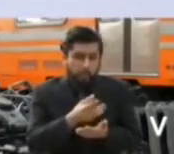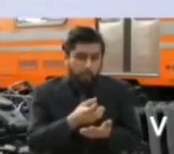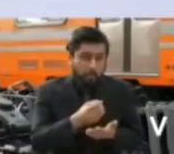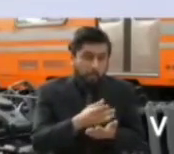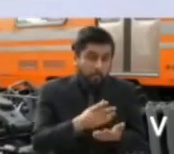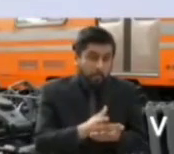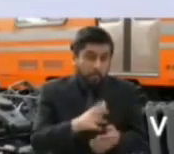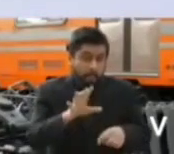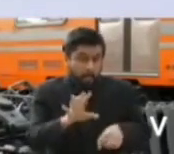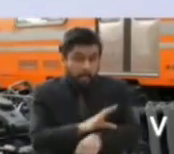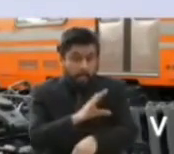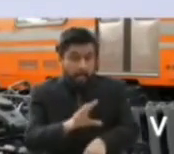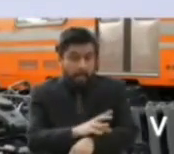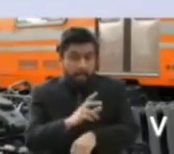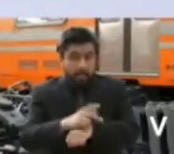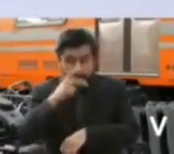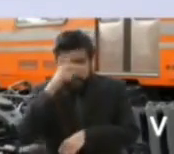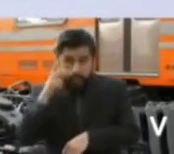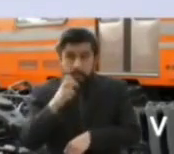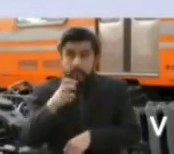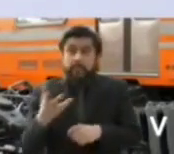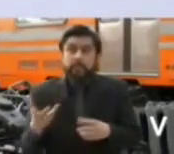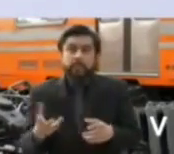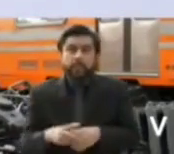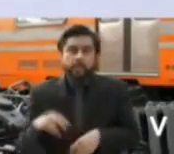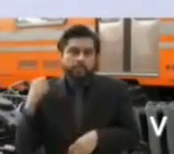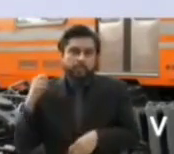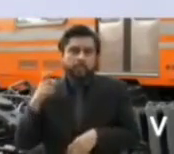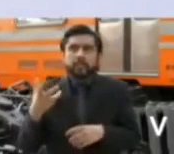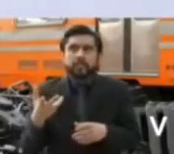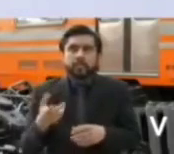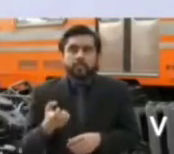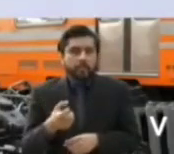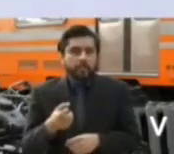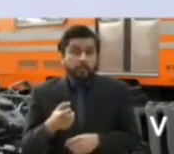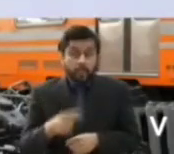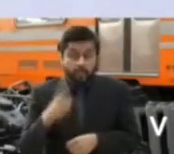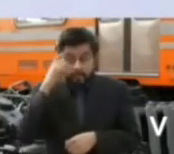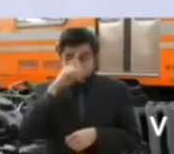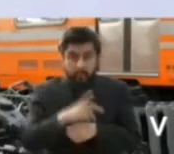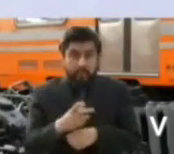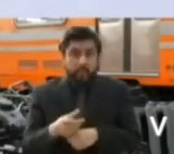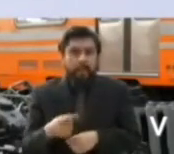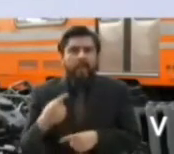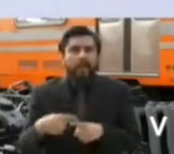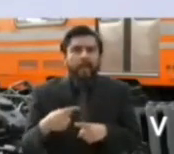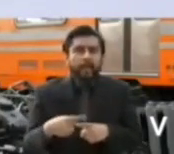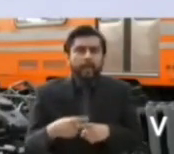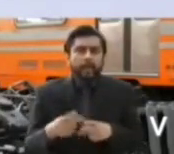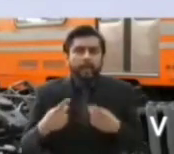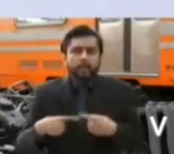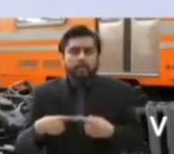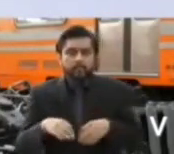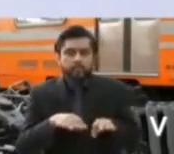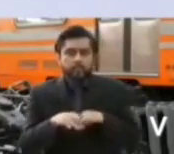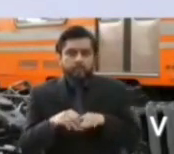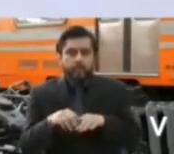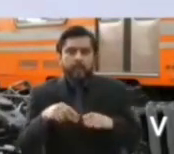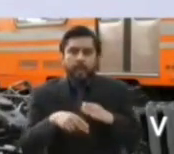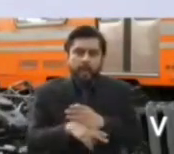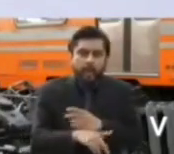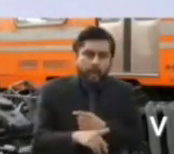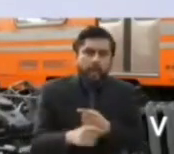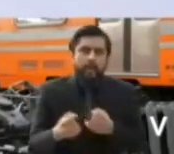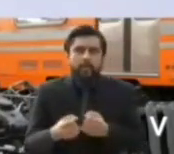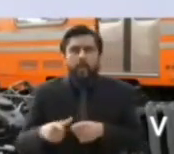Villahermosa. Y eso lo hacemos en conjunto, Comisión Federal de Electricidad y el Metro de la Ciudad de México, y los recursos vienen de